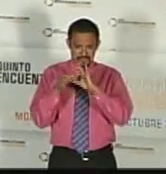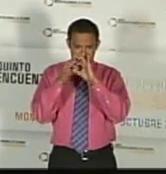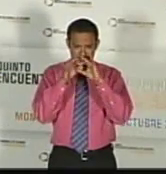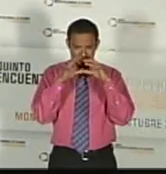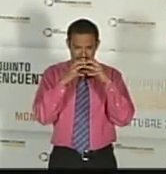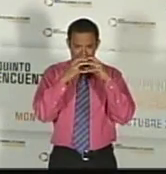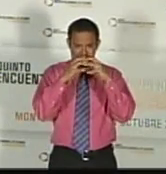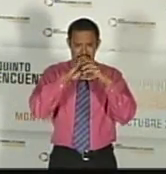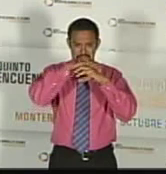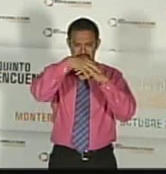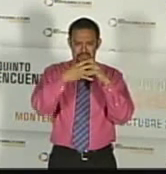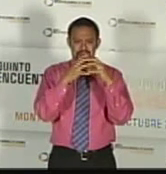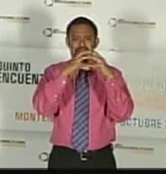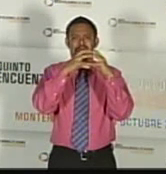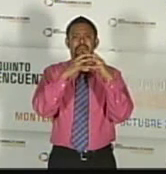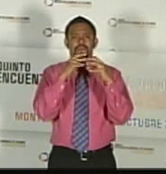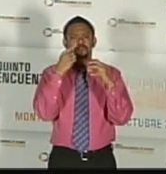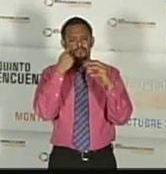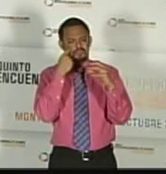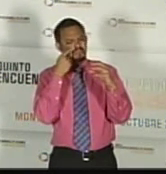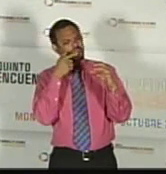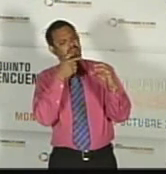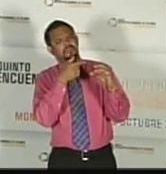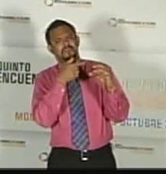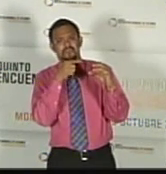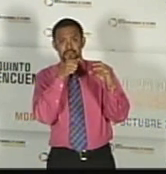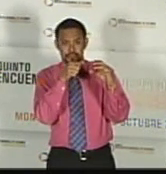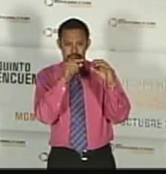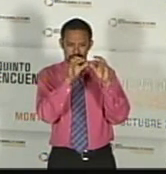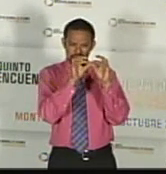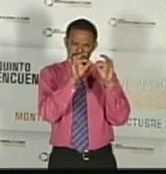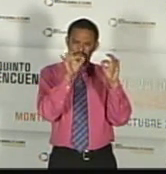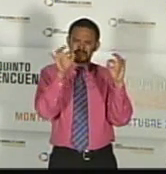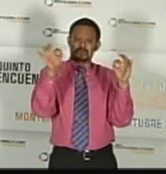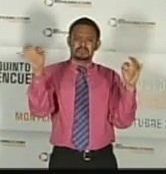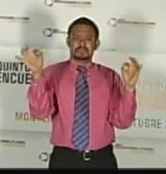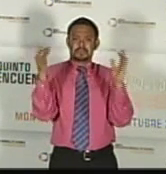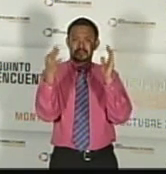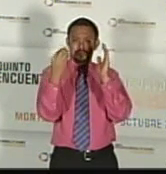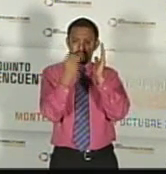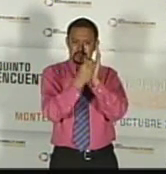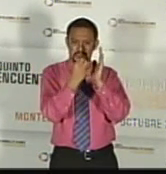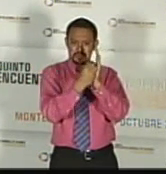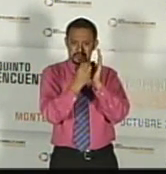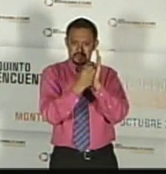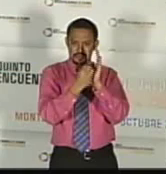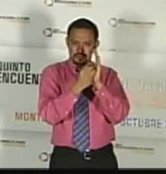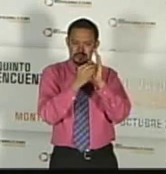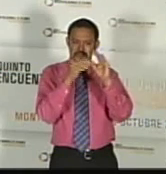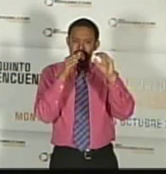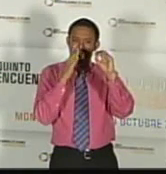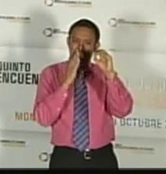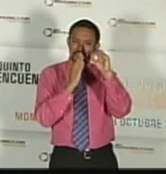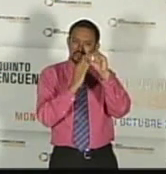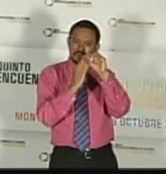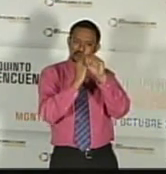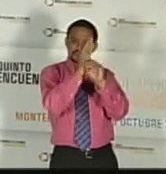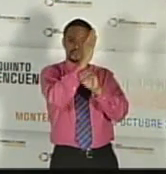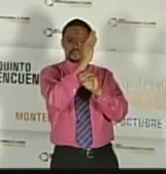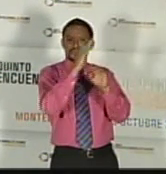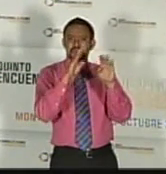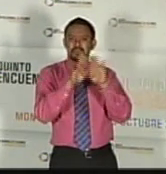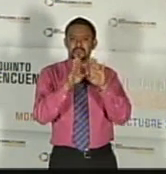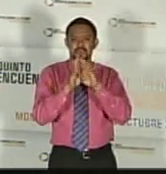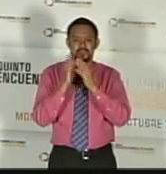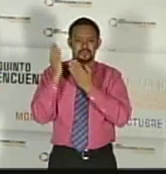planetario. Entonces yo percibí esa línea dorada que pasaba por el proceso de